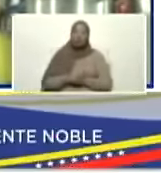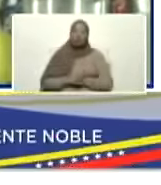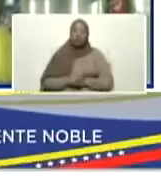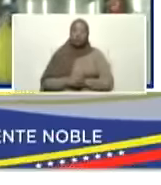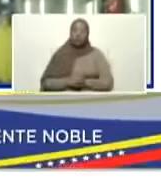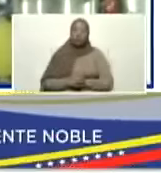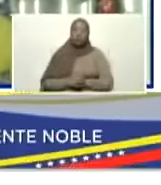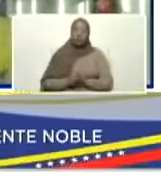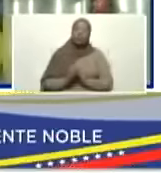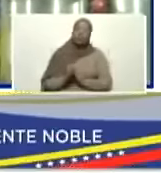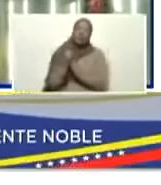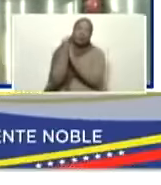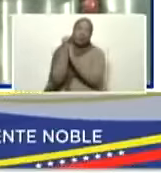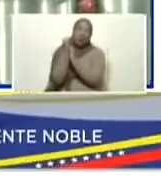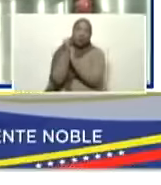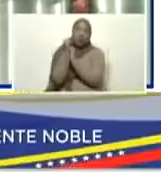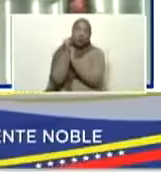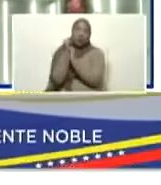tierra heroica,